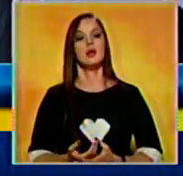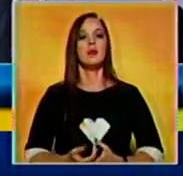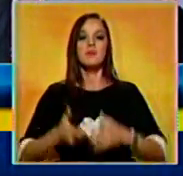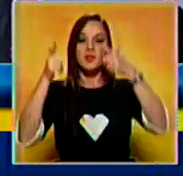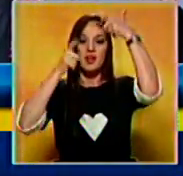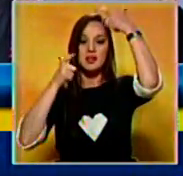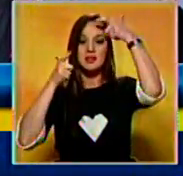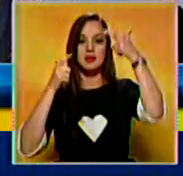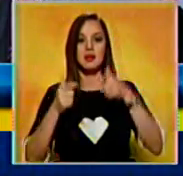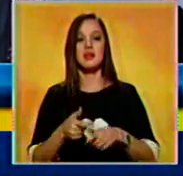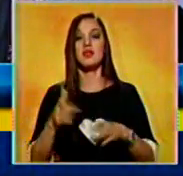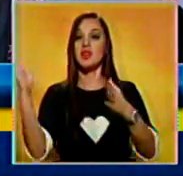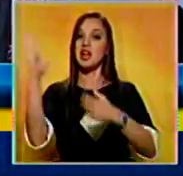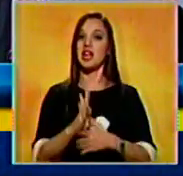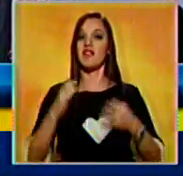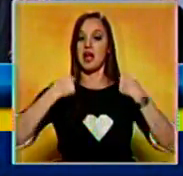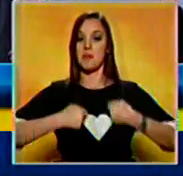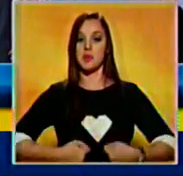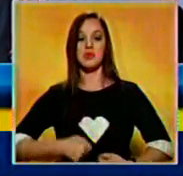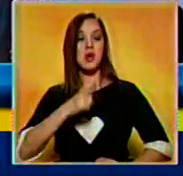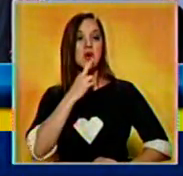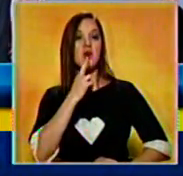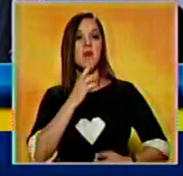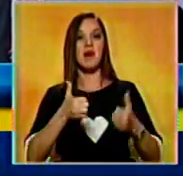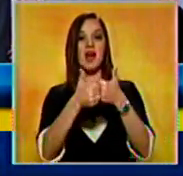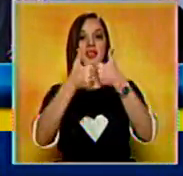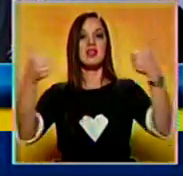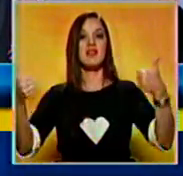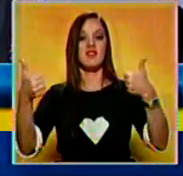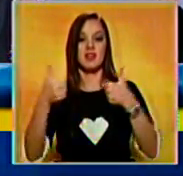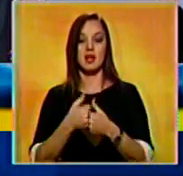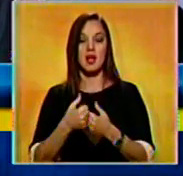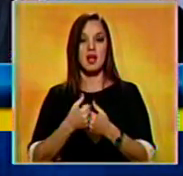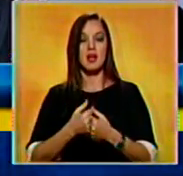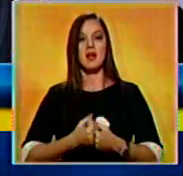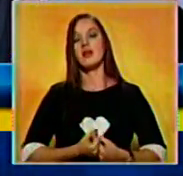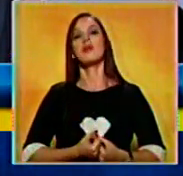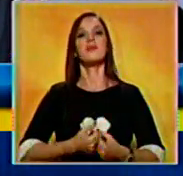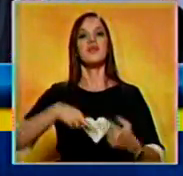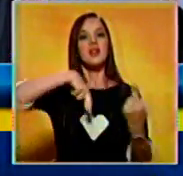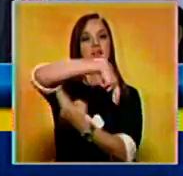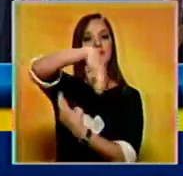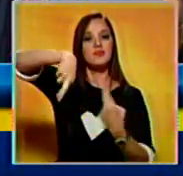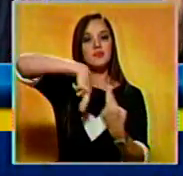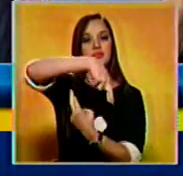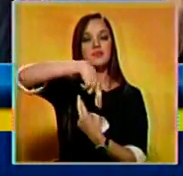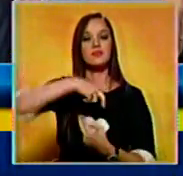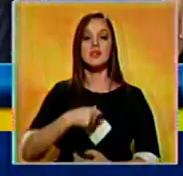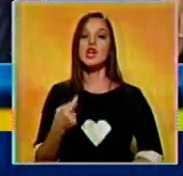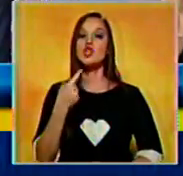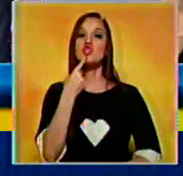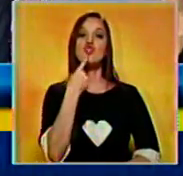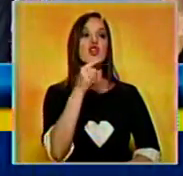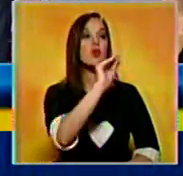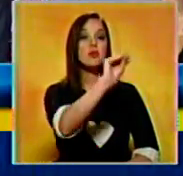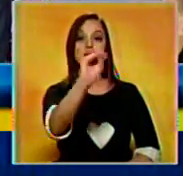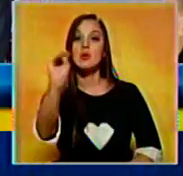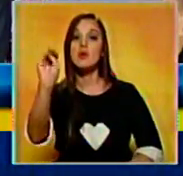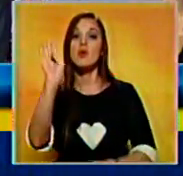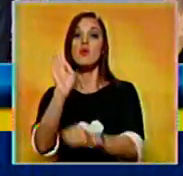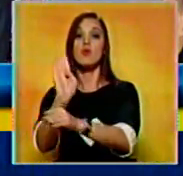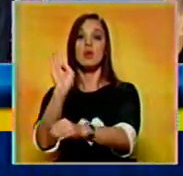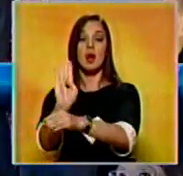a ponerse una camisa roja para tratar de dividir las fuerzas revolucionarias. Los alerto, compatriotas, los